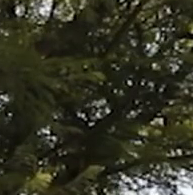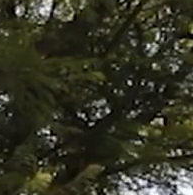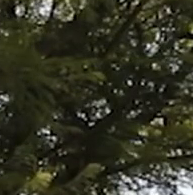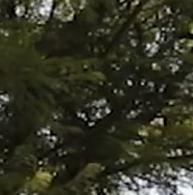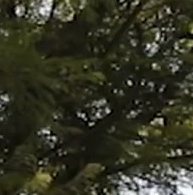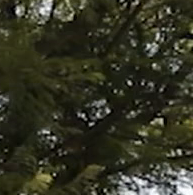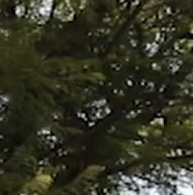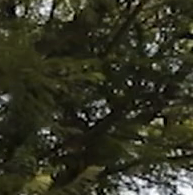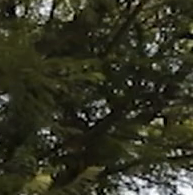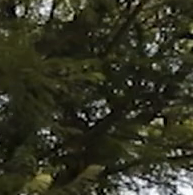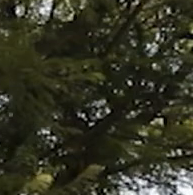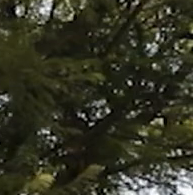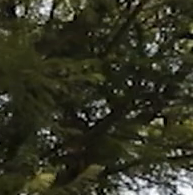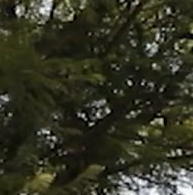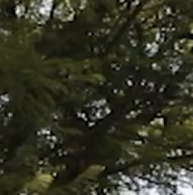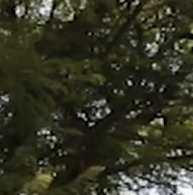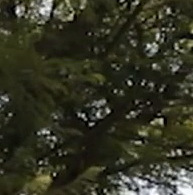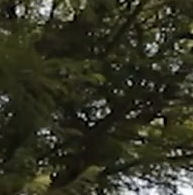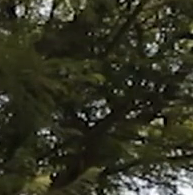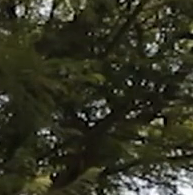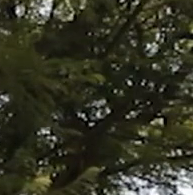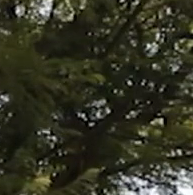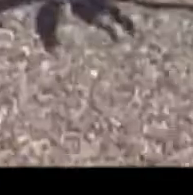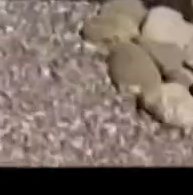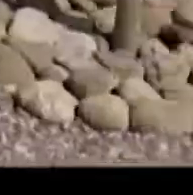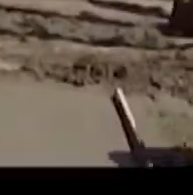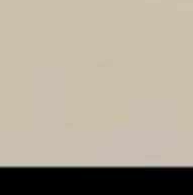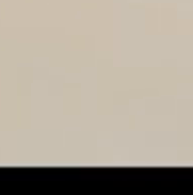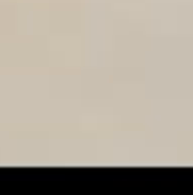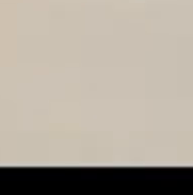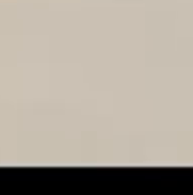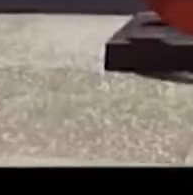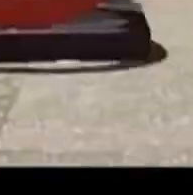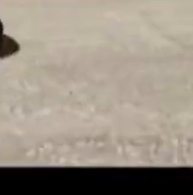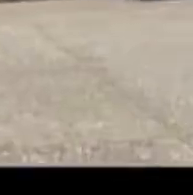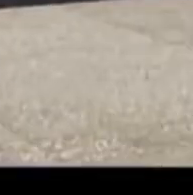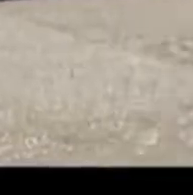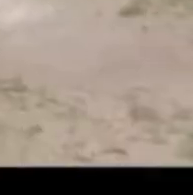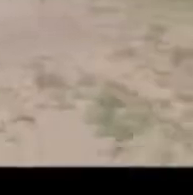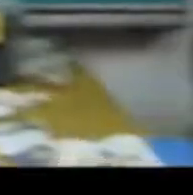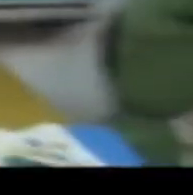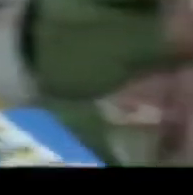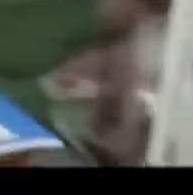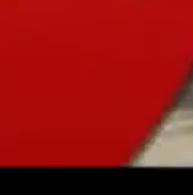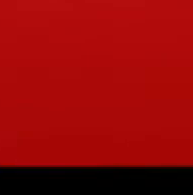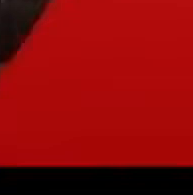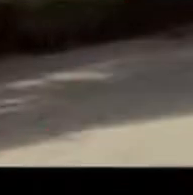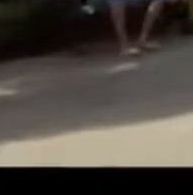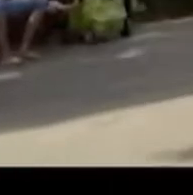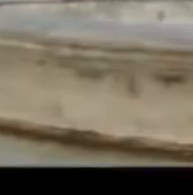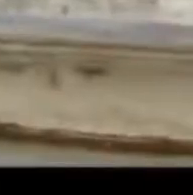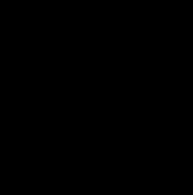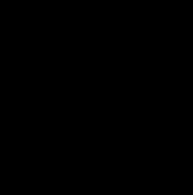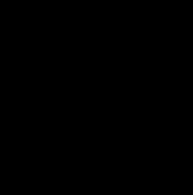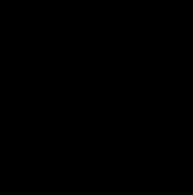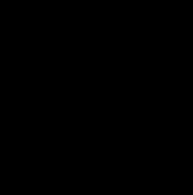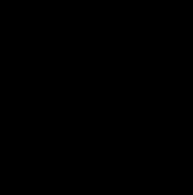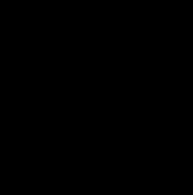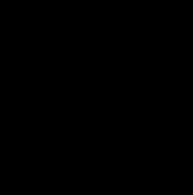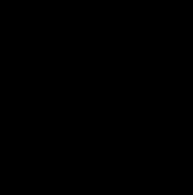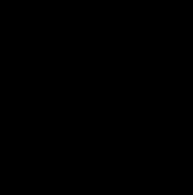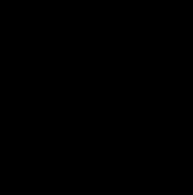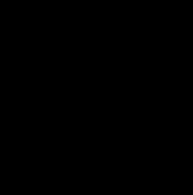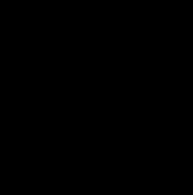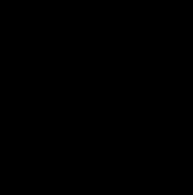ser a través de la sobriedad. Para mí no hay otro camino. 360. Los viernes a las 10:30 de la noche.